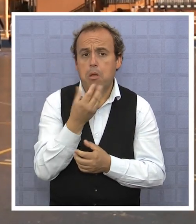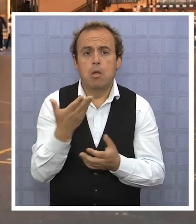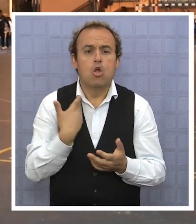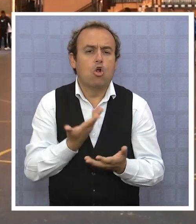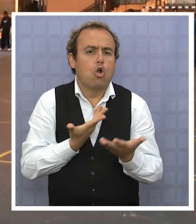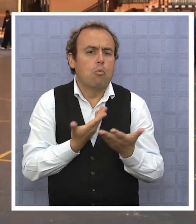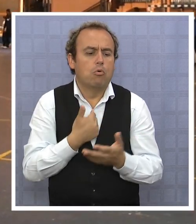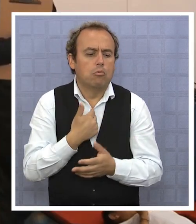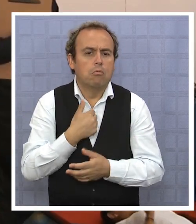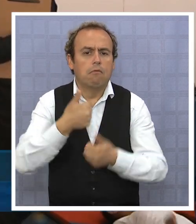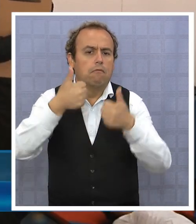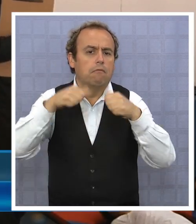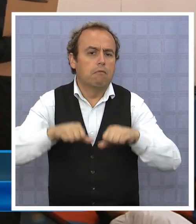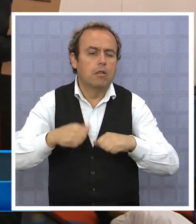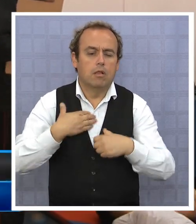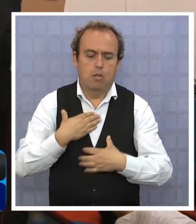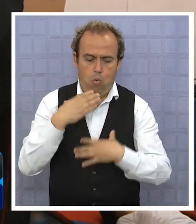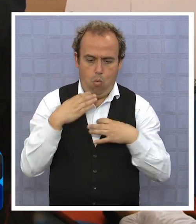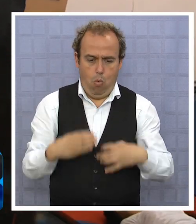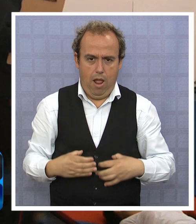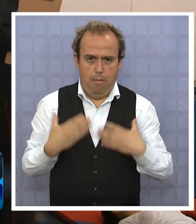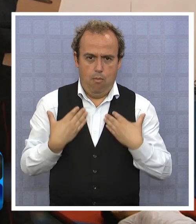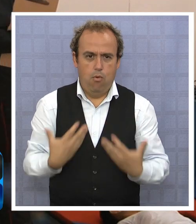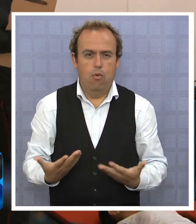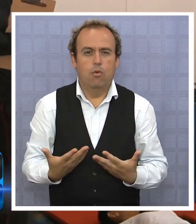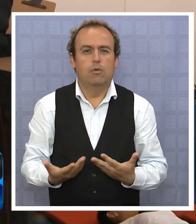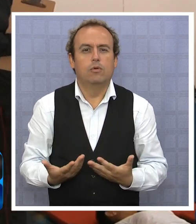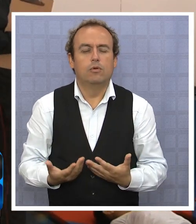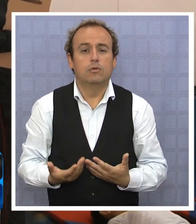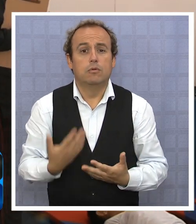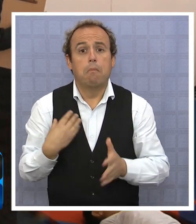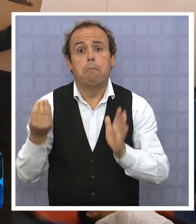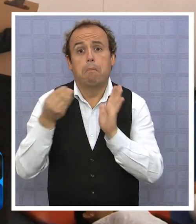estado físico. Y que además